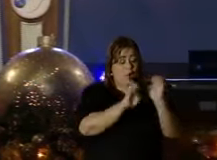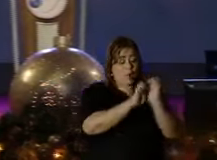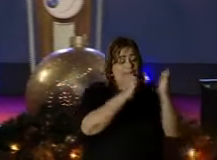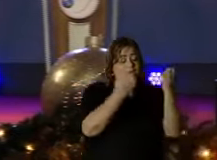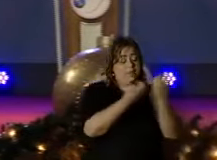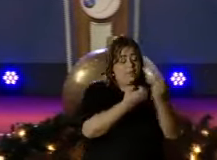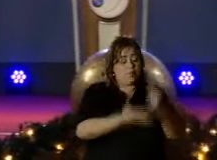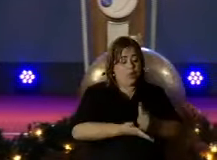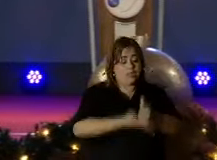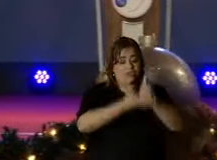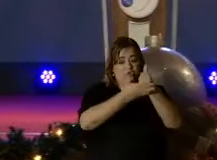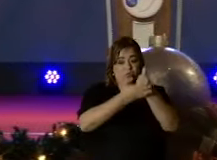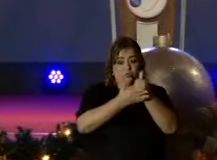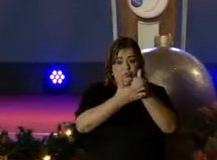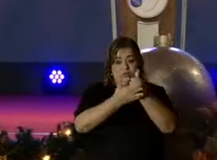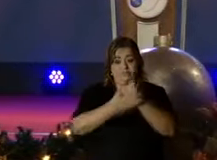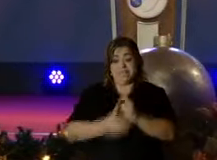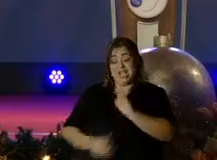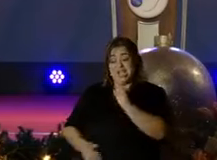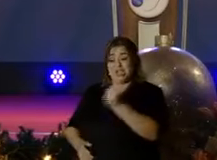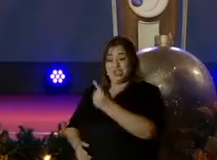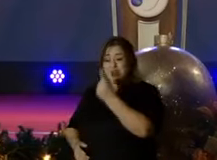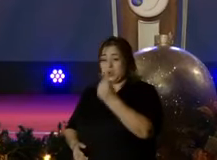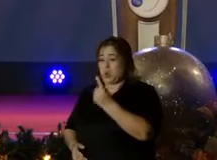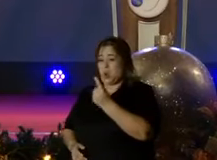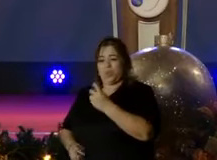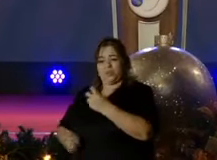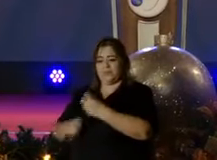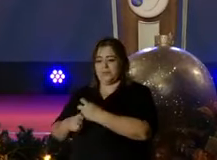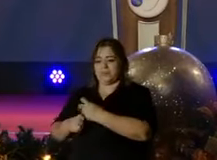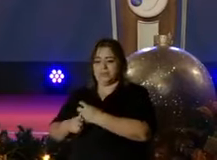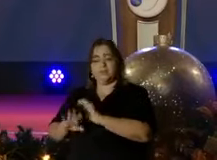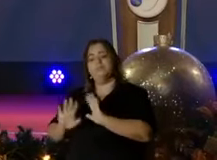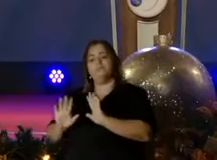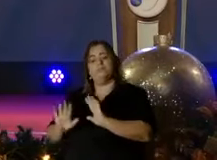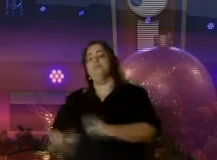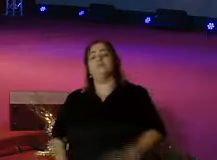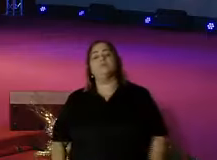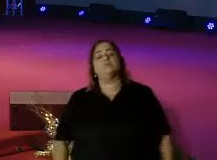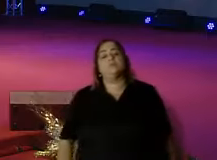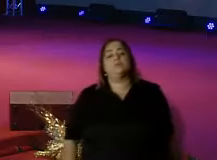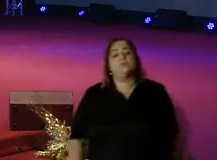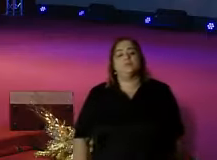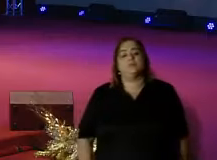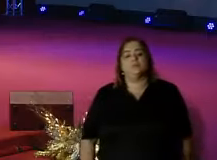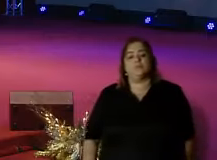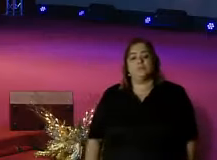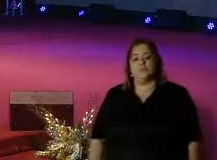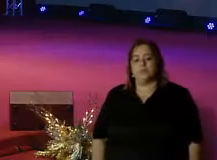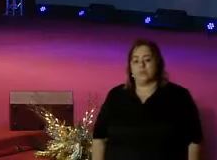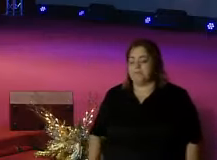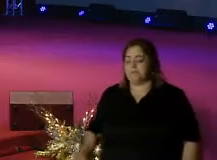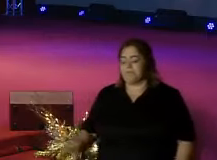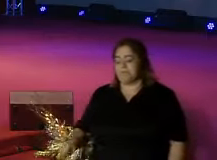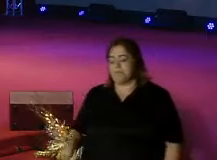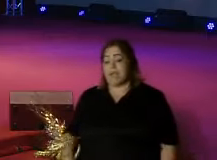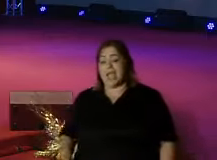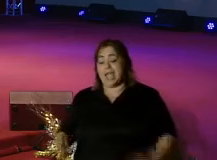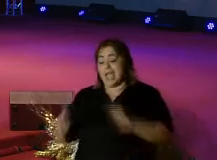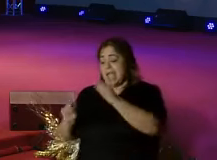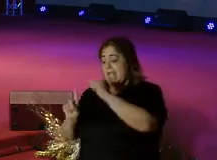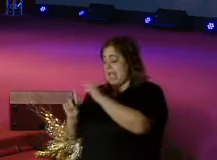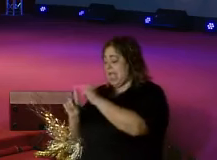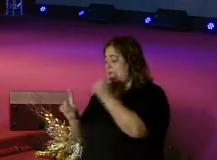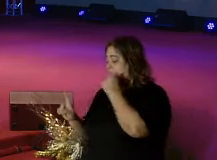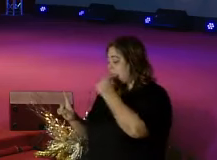tiempo. Se burlaban de él, mas él los echó fuera a todos. Tomó al padre y a la madre. Mira qué bello. A los que